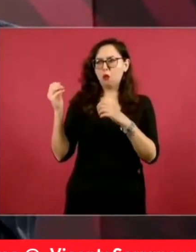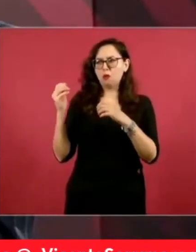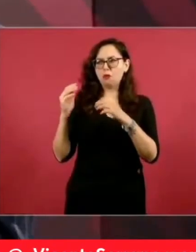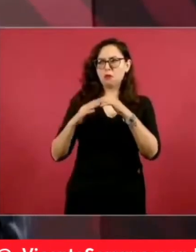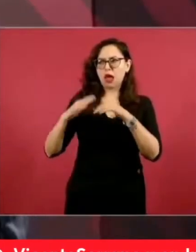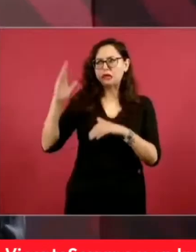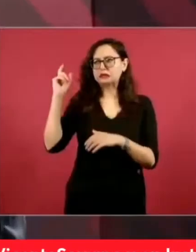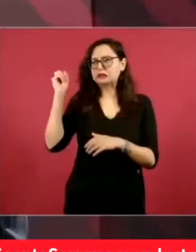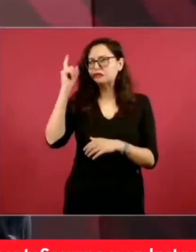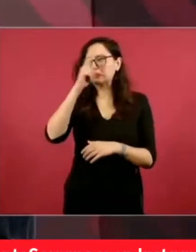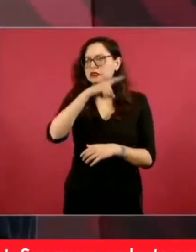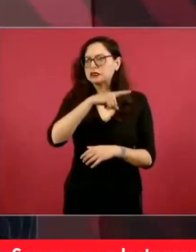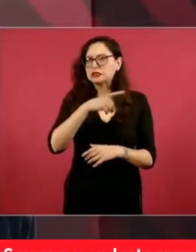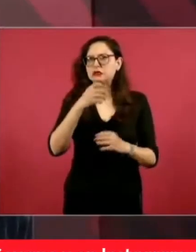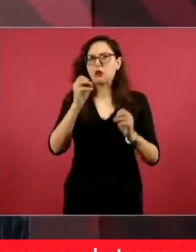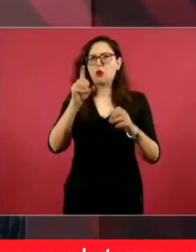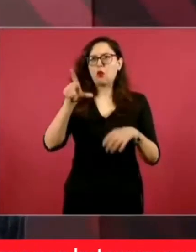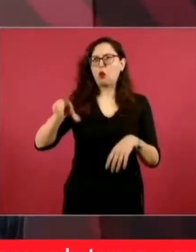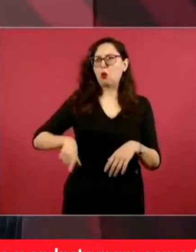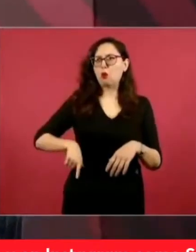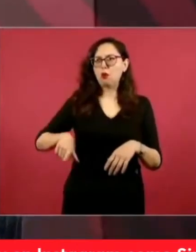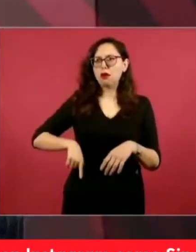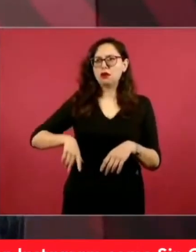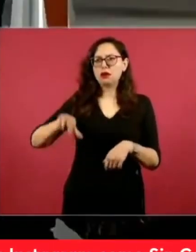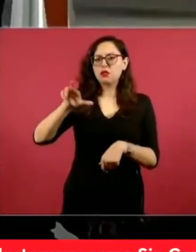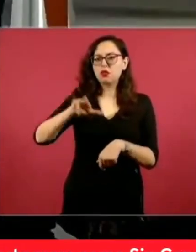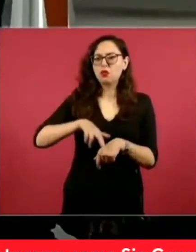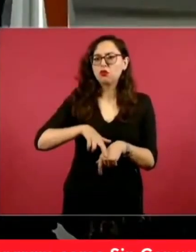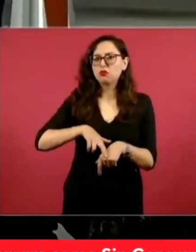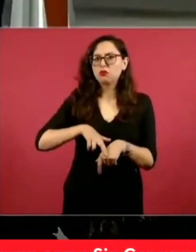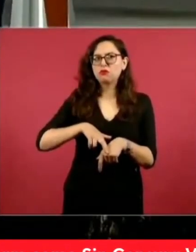¿O gobernador de un estado?